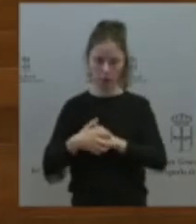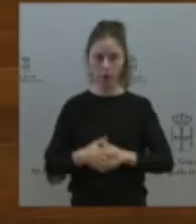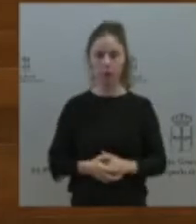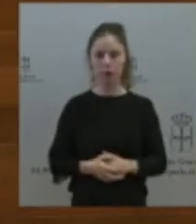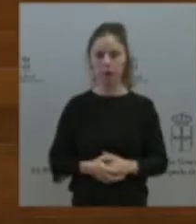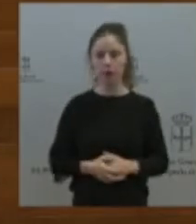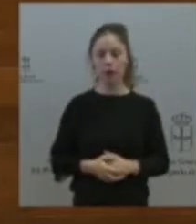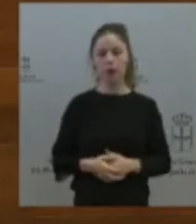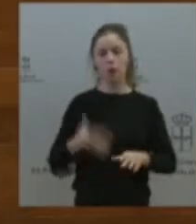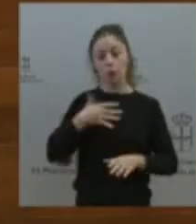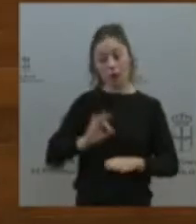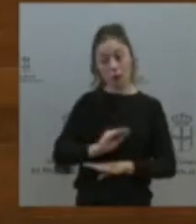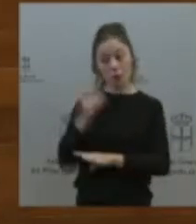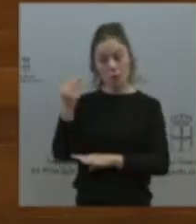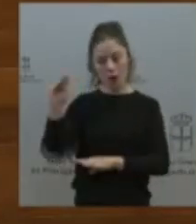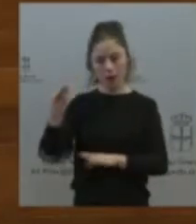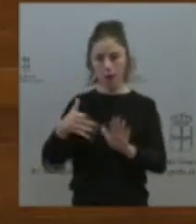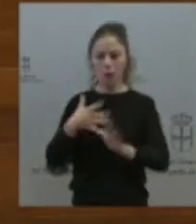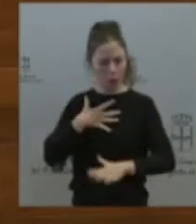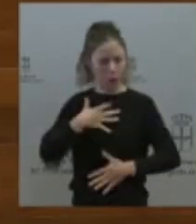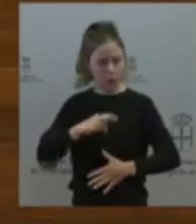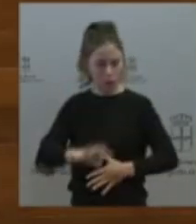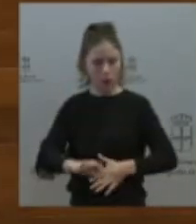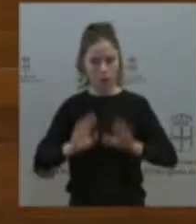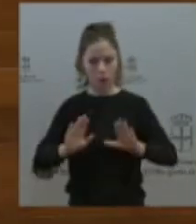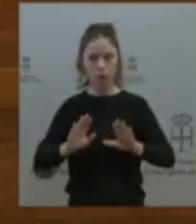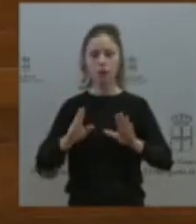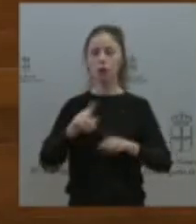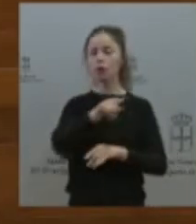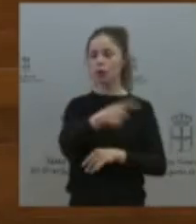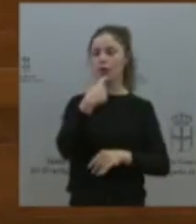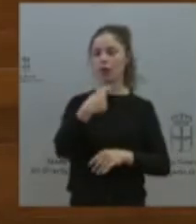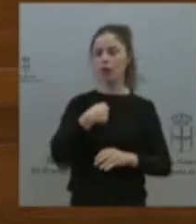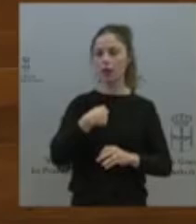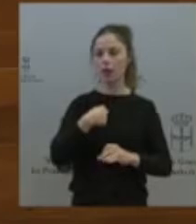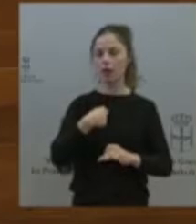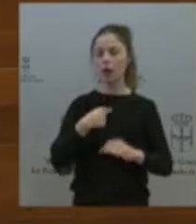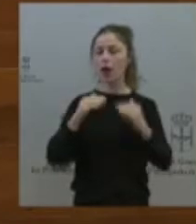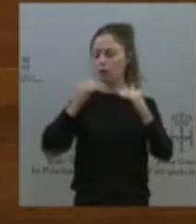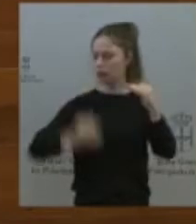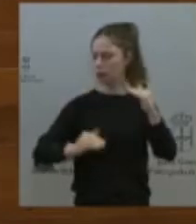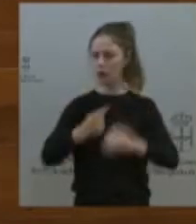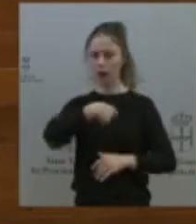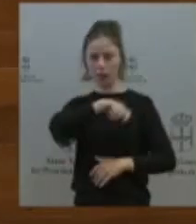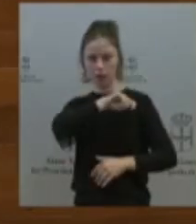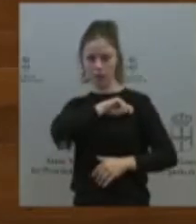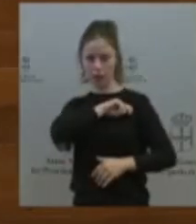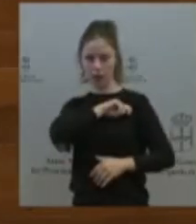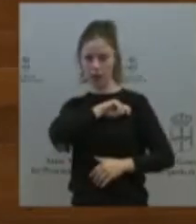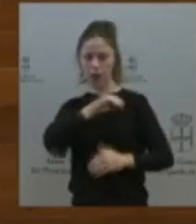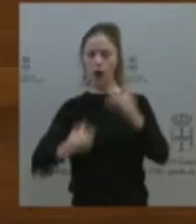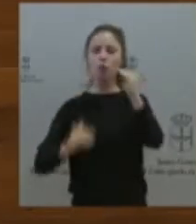maniobra. Pero evidentemente lo que no me puede decir es, tenemos la mayor desigualdad de España, tenemos el mayor incremento en tasas de pobreza, tenemos un problema